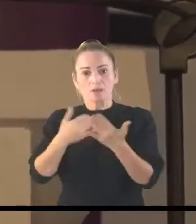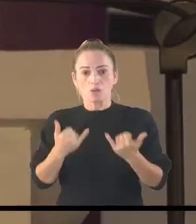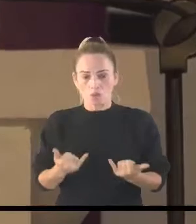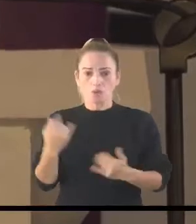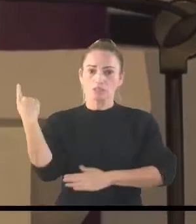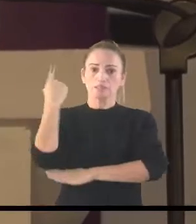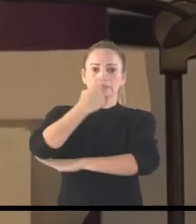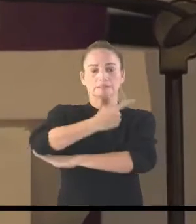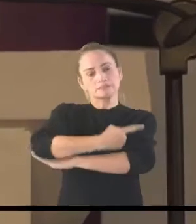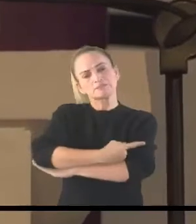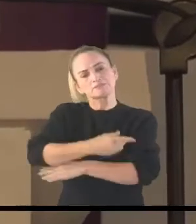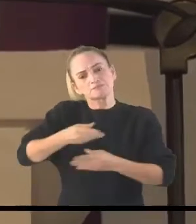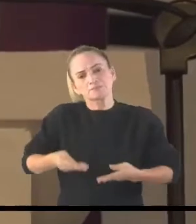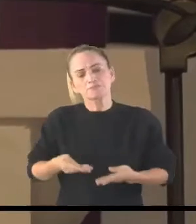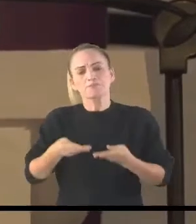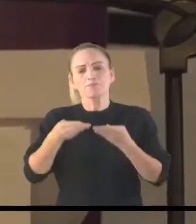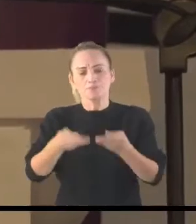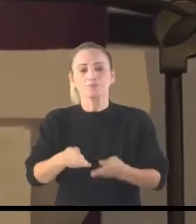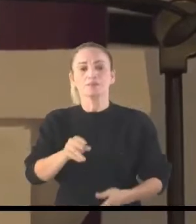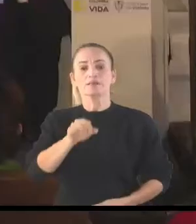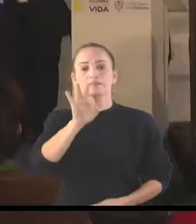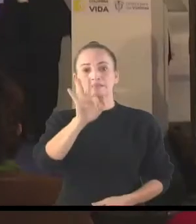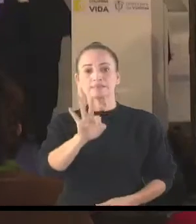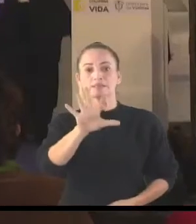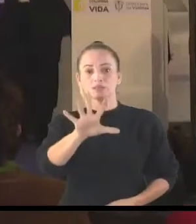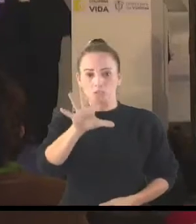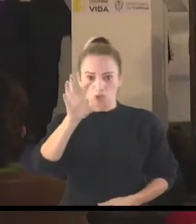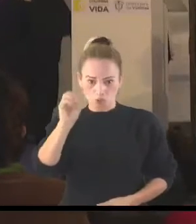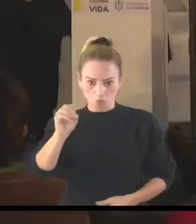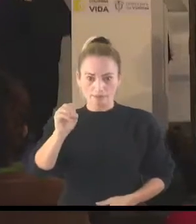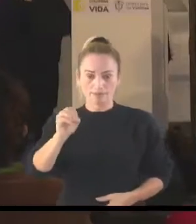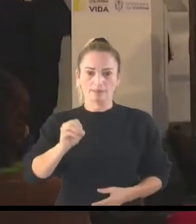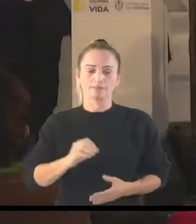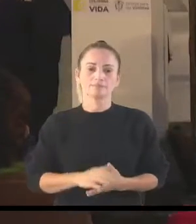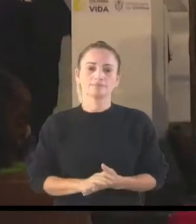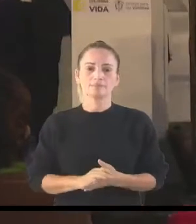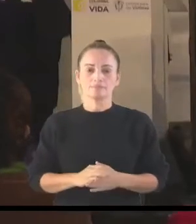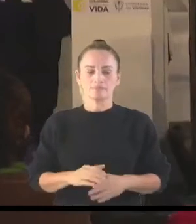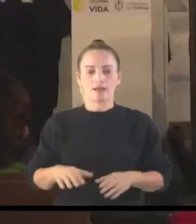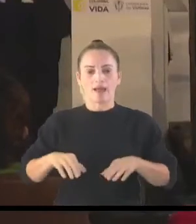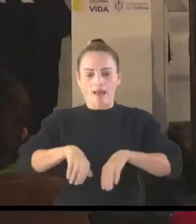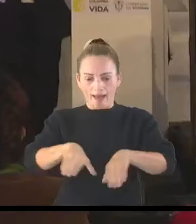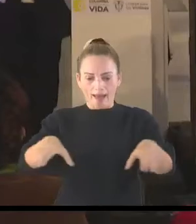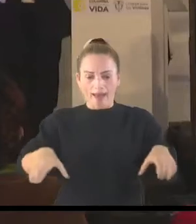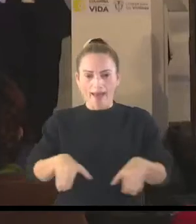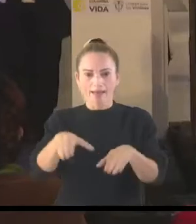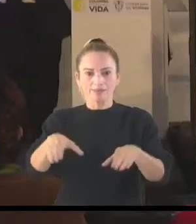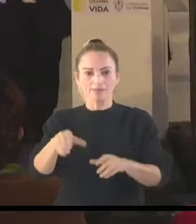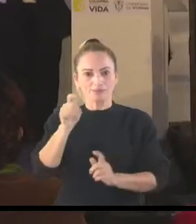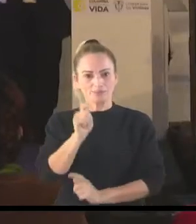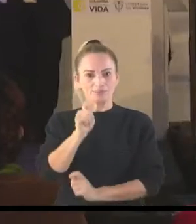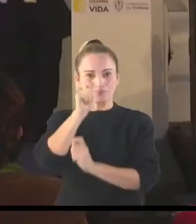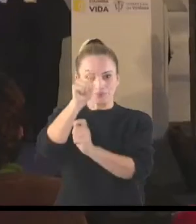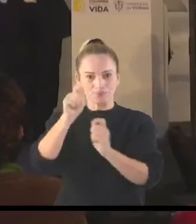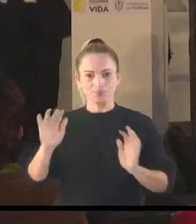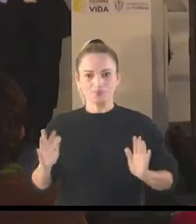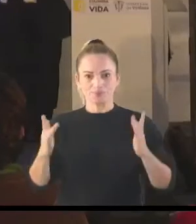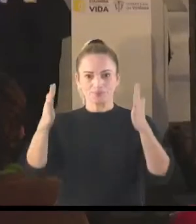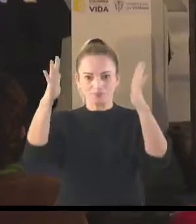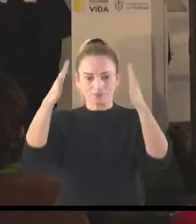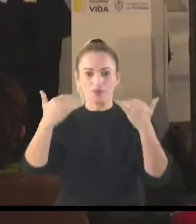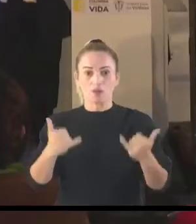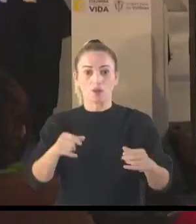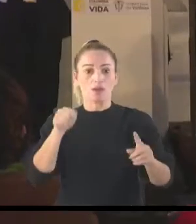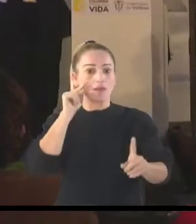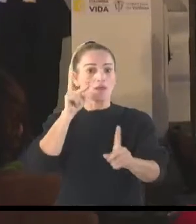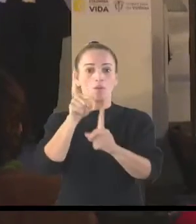hoy vamos a entregar a 350 como en el acto conmemorativo, pero que nuestra meta